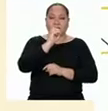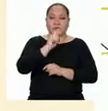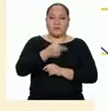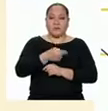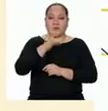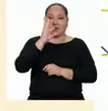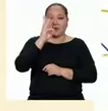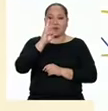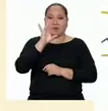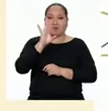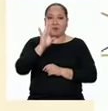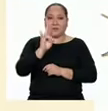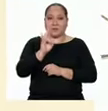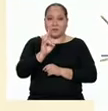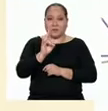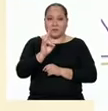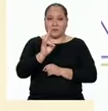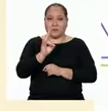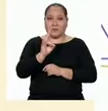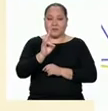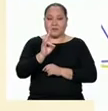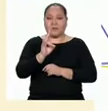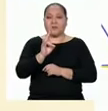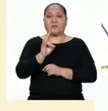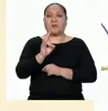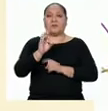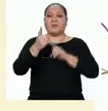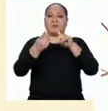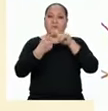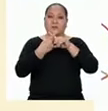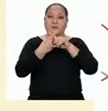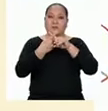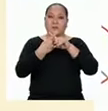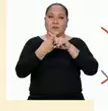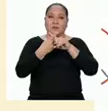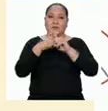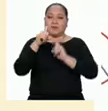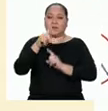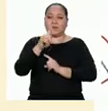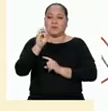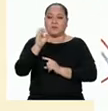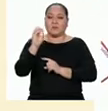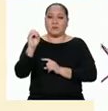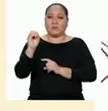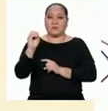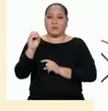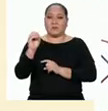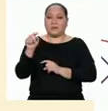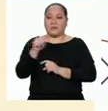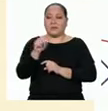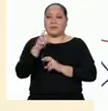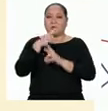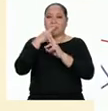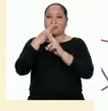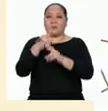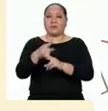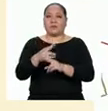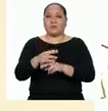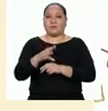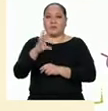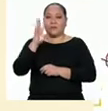frecuencia relativa, es decir, 67 centésimos por 100, lo que nos da como